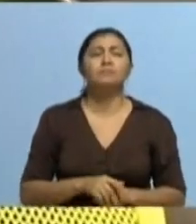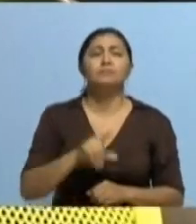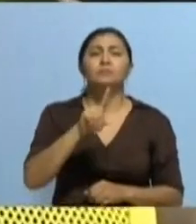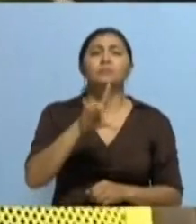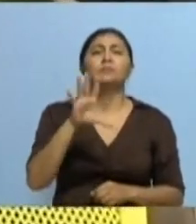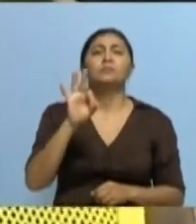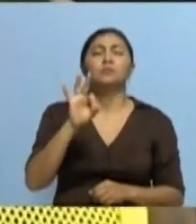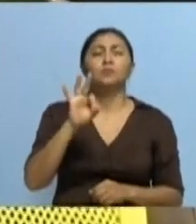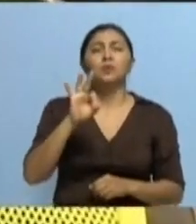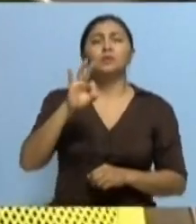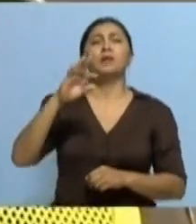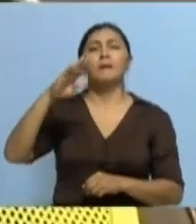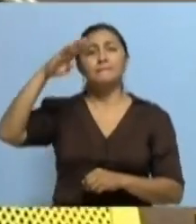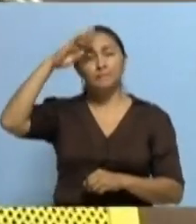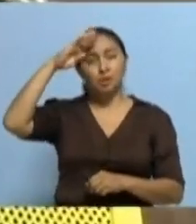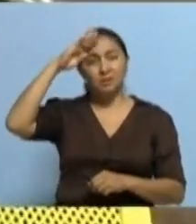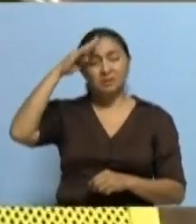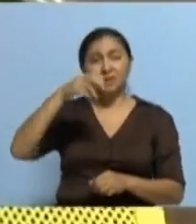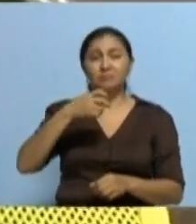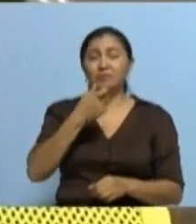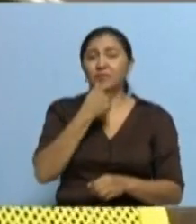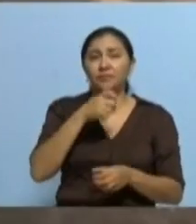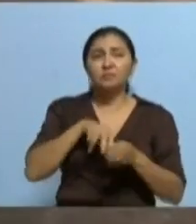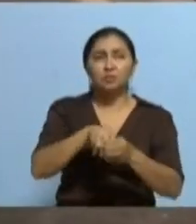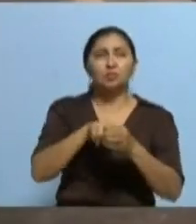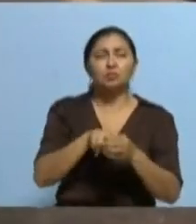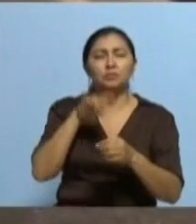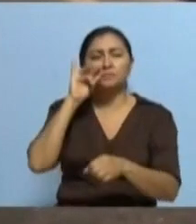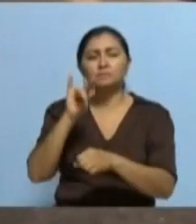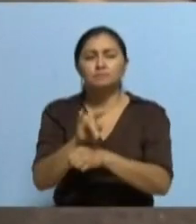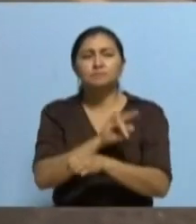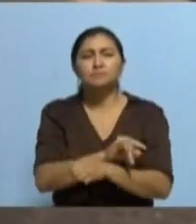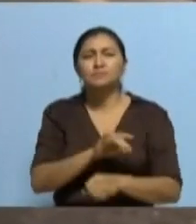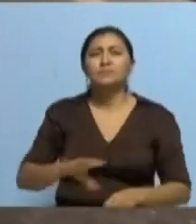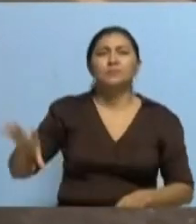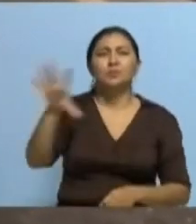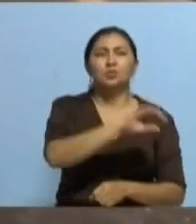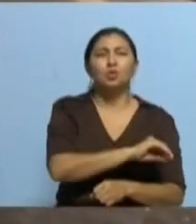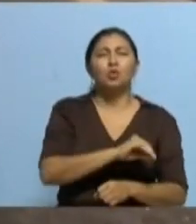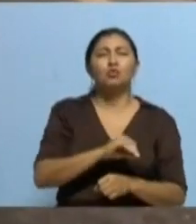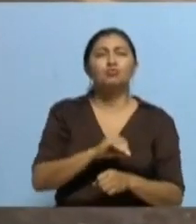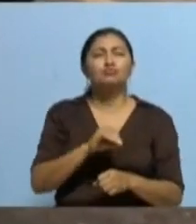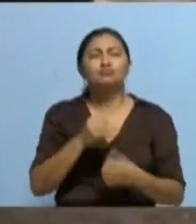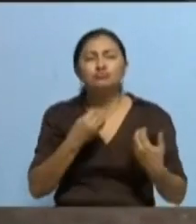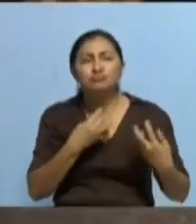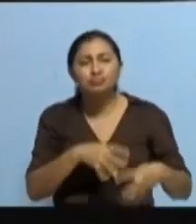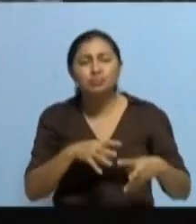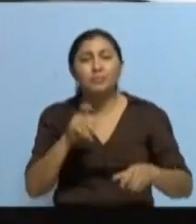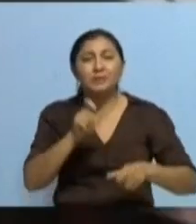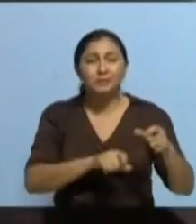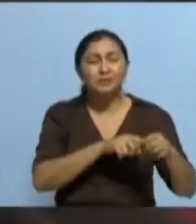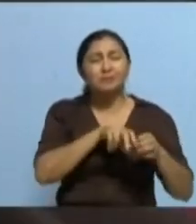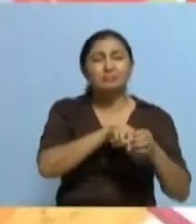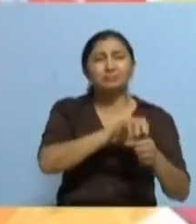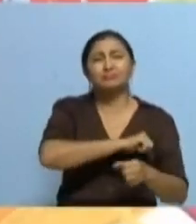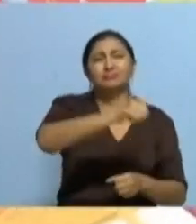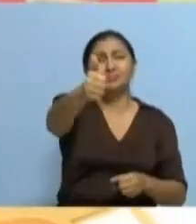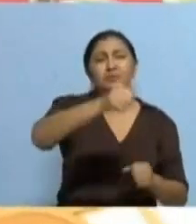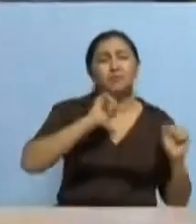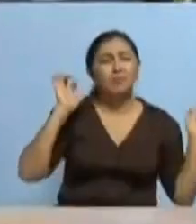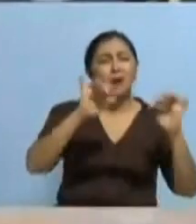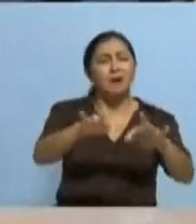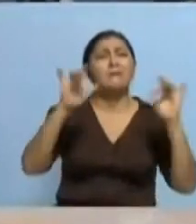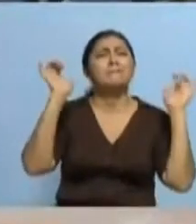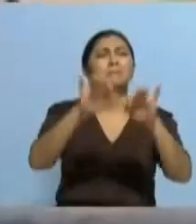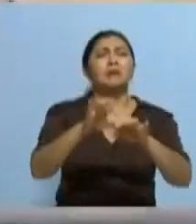150 policías de tránsito velarán por la seguridad vial de todos los ciudadanos que viajarán a ver la batalla de flores en el municipio de Santo